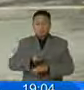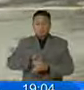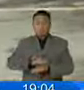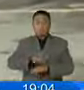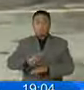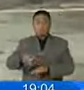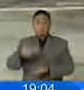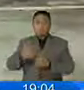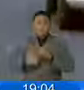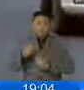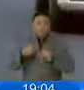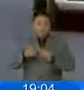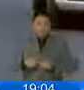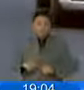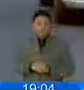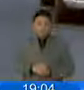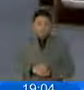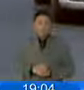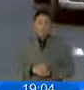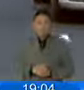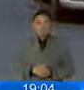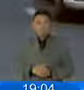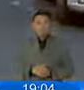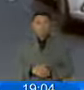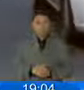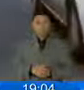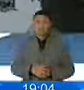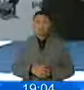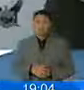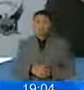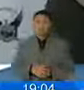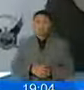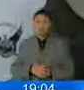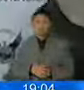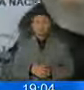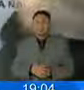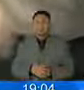cometer delitos distintos al ejercicio electoral. En Quito informó Iván Casamen.